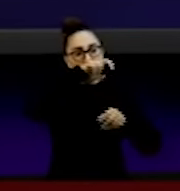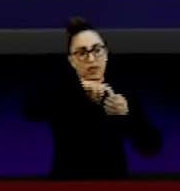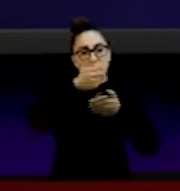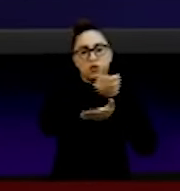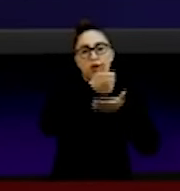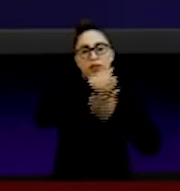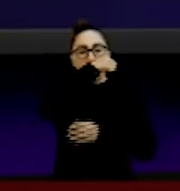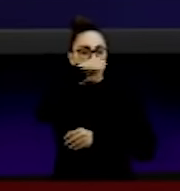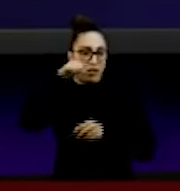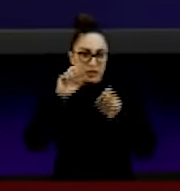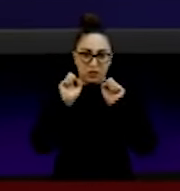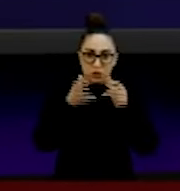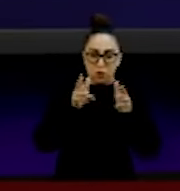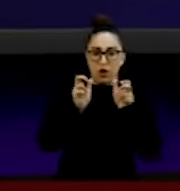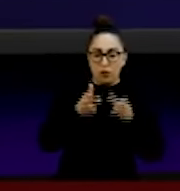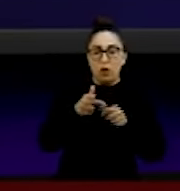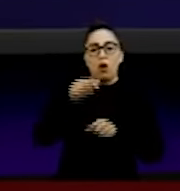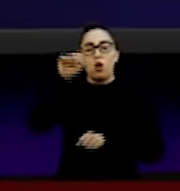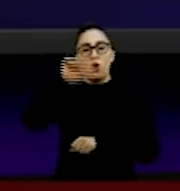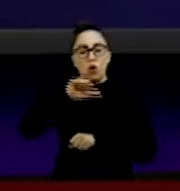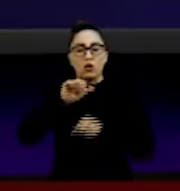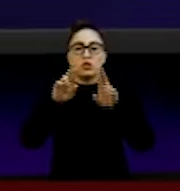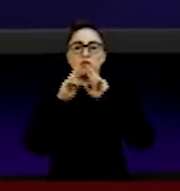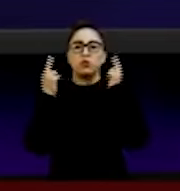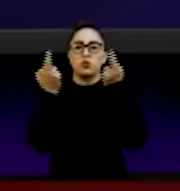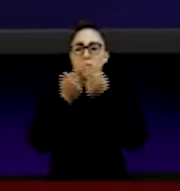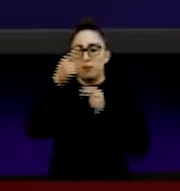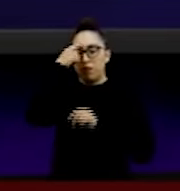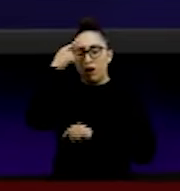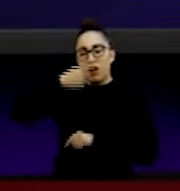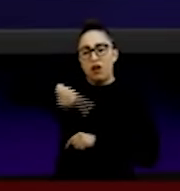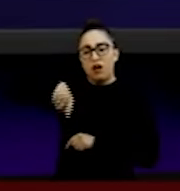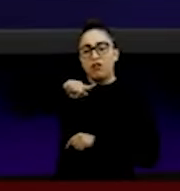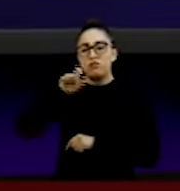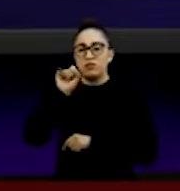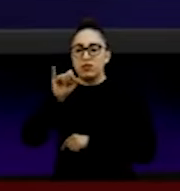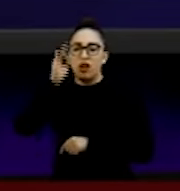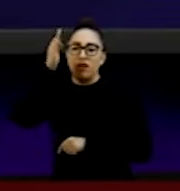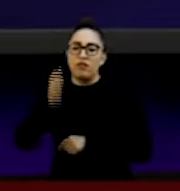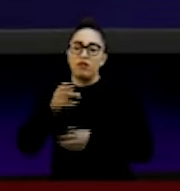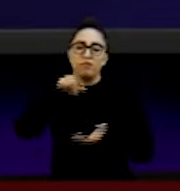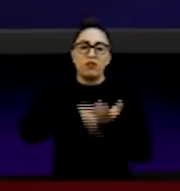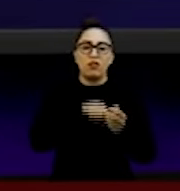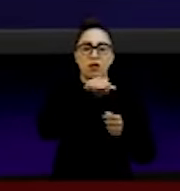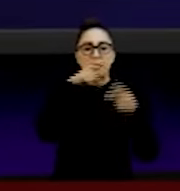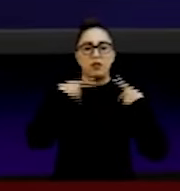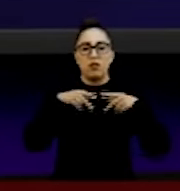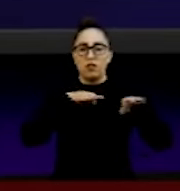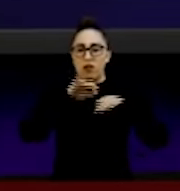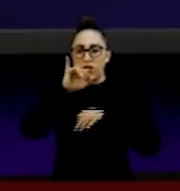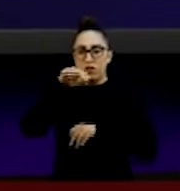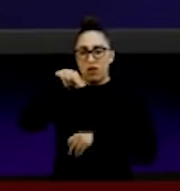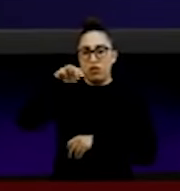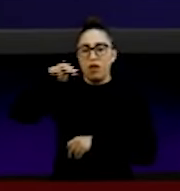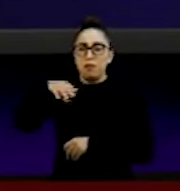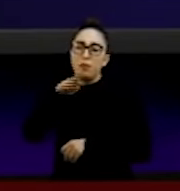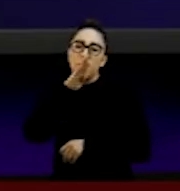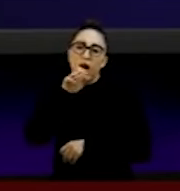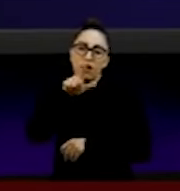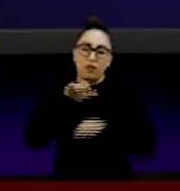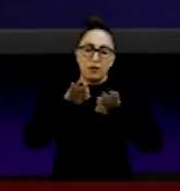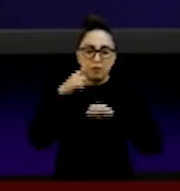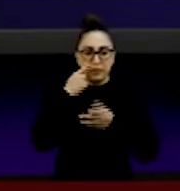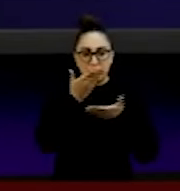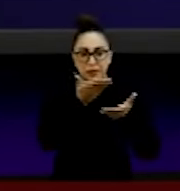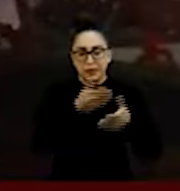Juárez, Chihuahua, se reunió este día en donde reconocieron deficiencias por parte de las autoridades, pero aquí tiene usted toda la